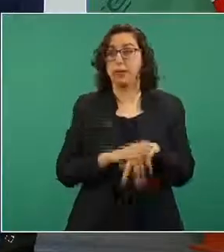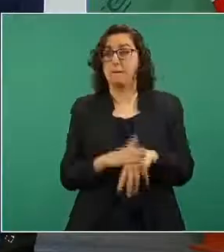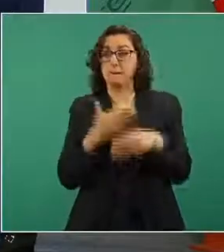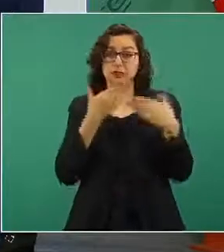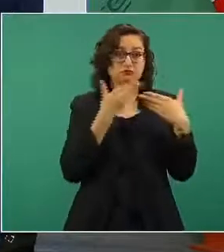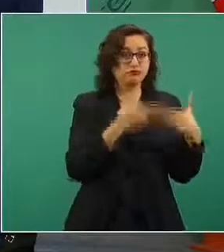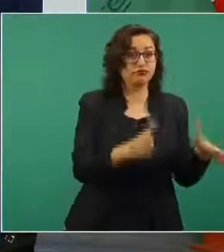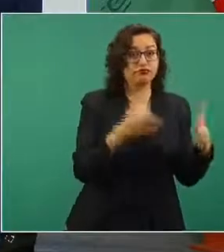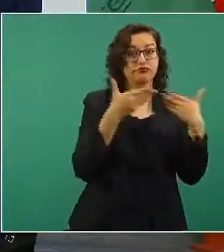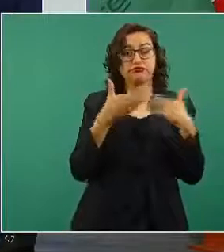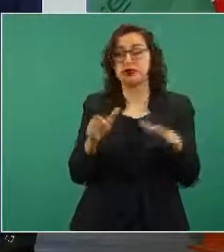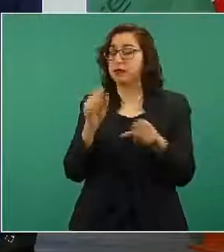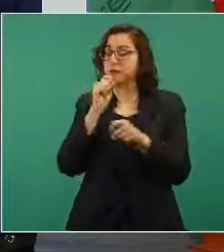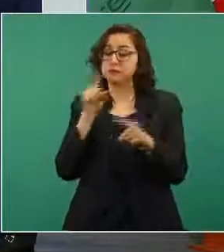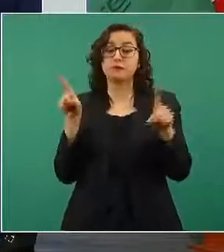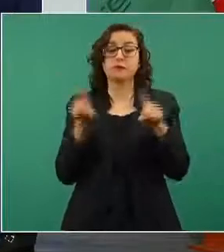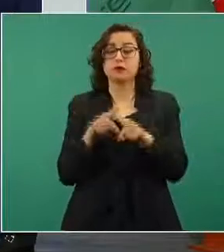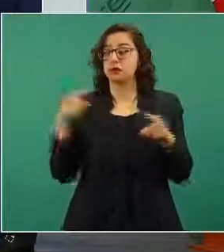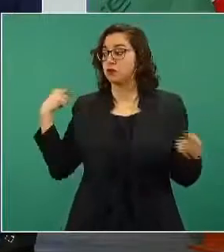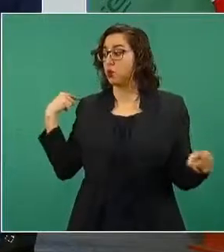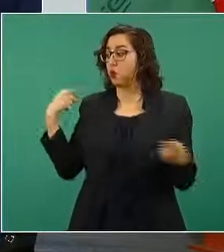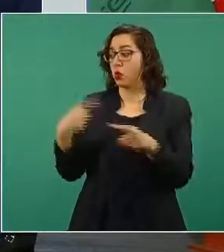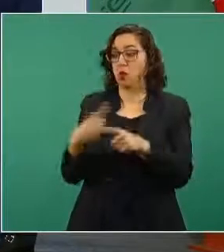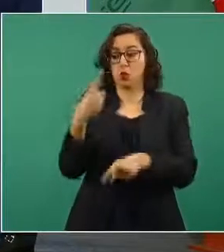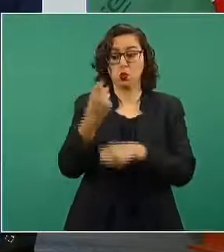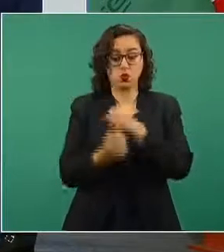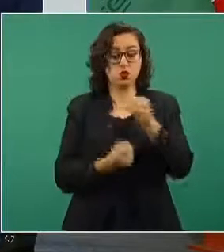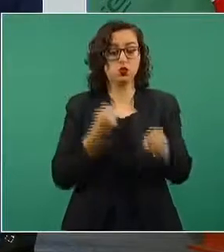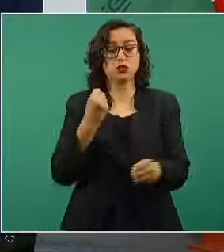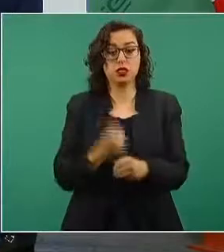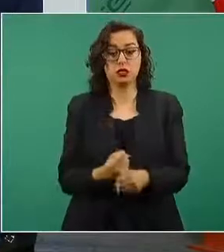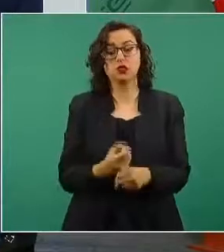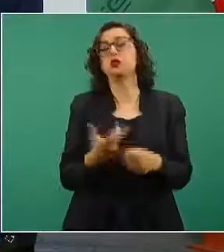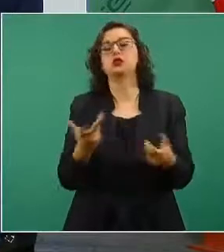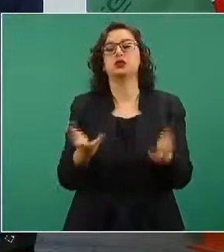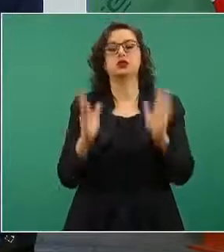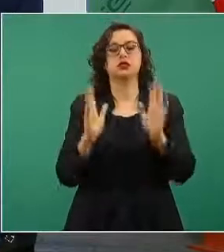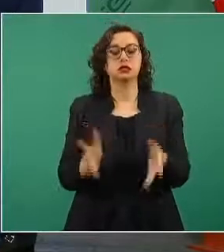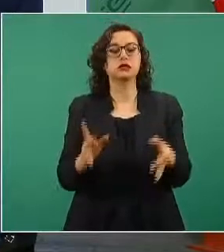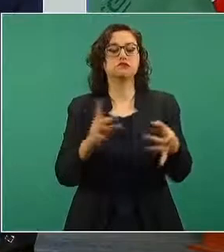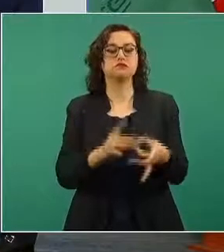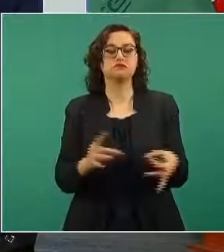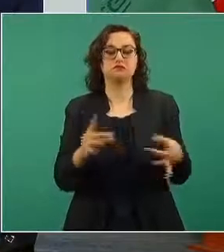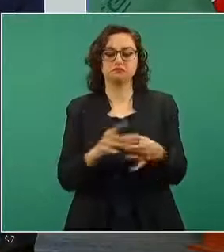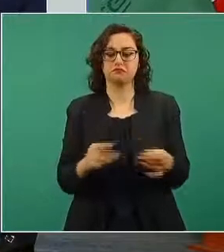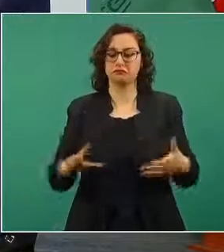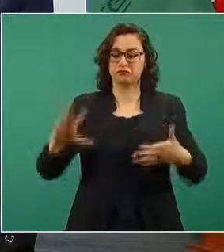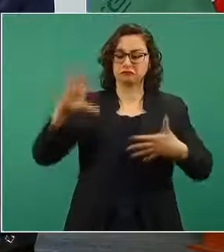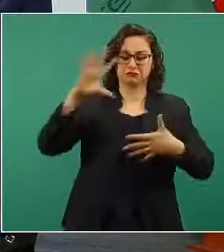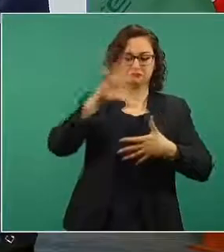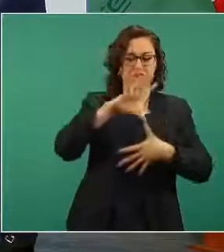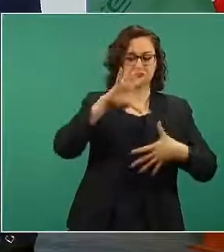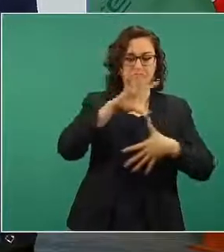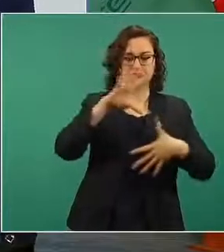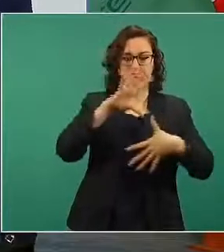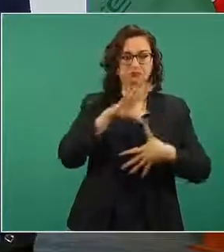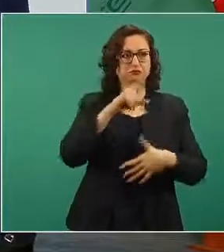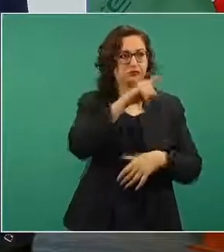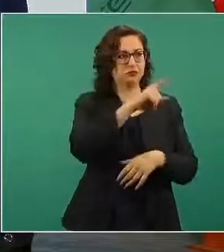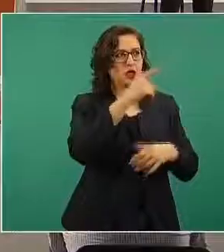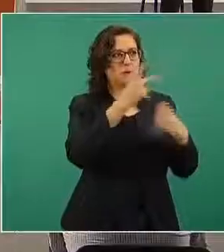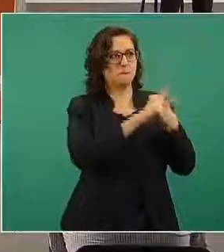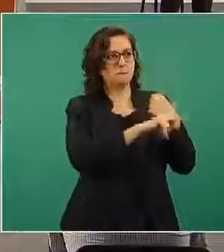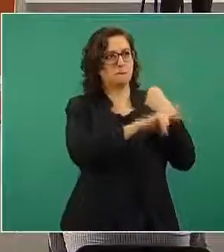pandemia. Hemos tenido la más amplia reconversión hospitalaria de América, de todo el continente. Esto ha sido explícitamente reconocido por